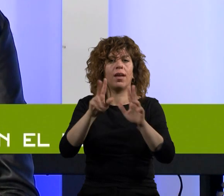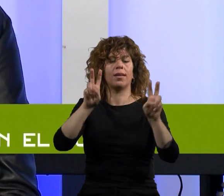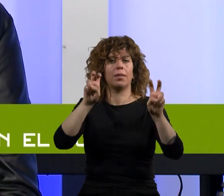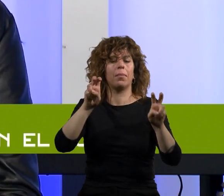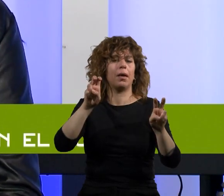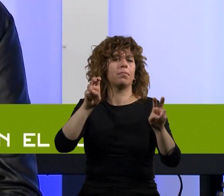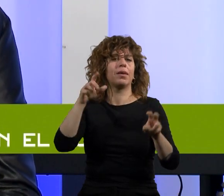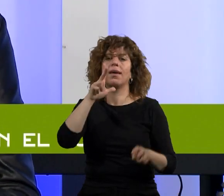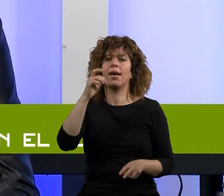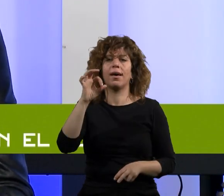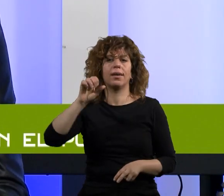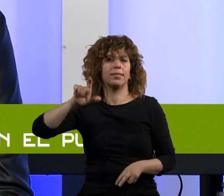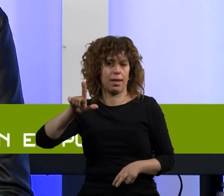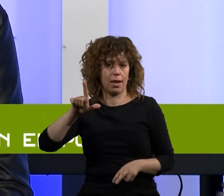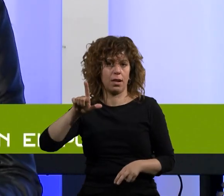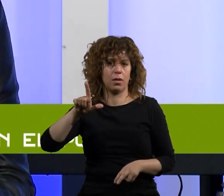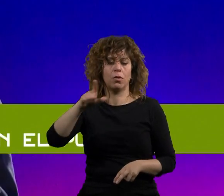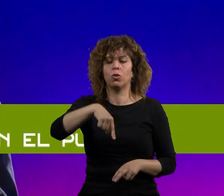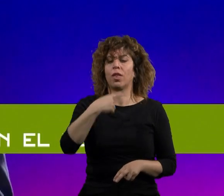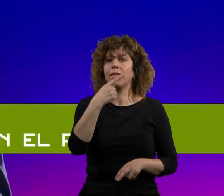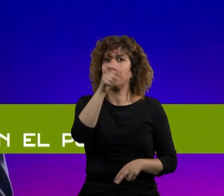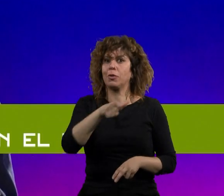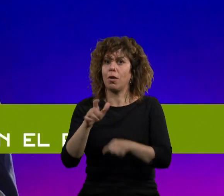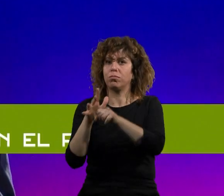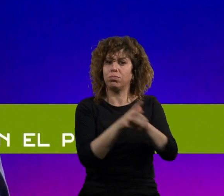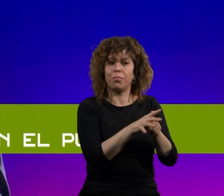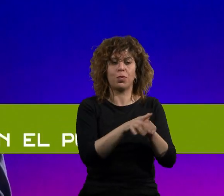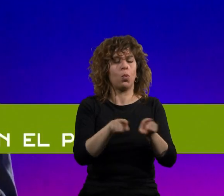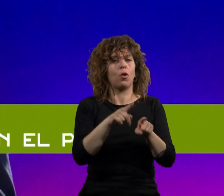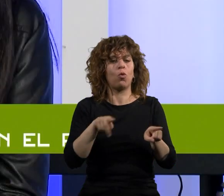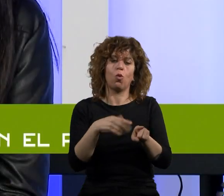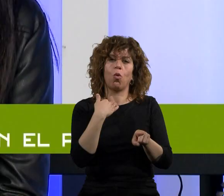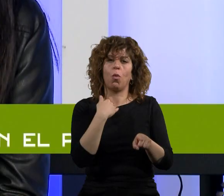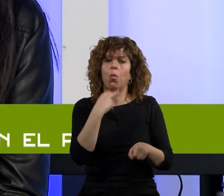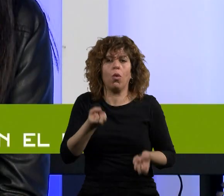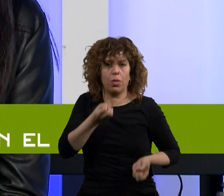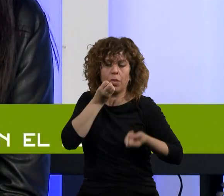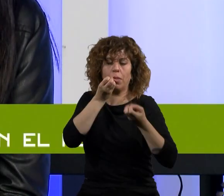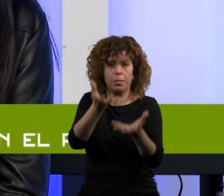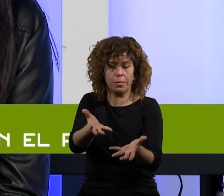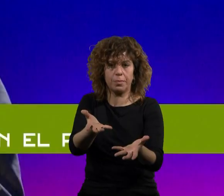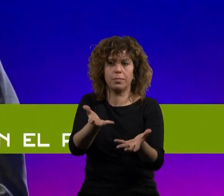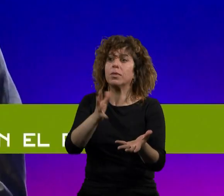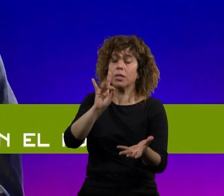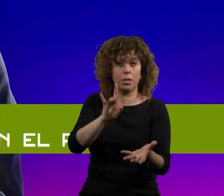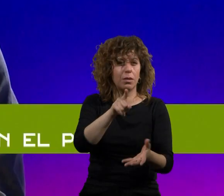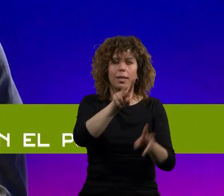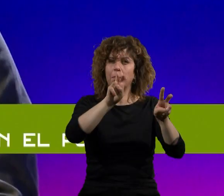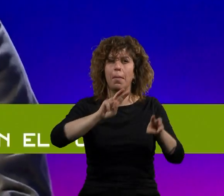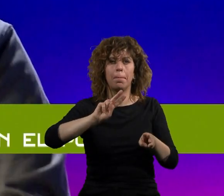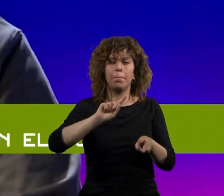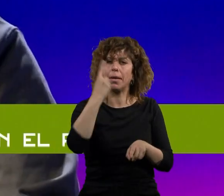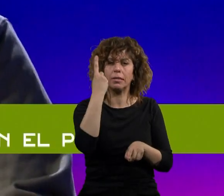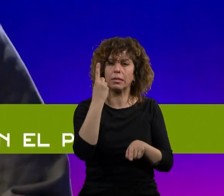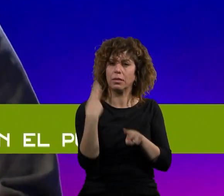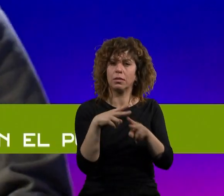Hasél, bueno, comentáis un poco que sois la voz de los oprimidos, Sí. ¿no? De los silenciados. Sí, es verdad que es el tema más político yo creo que tenemos, ¿eh? O